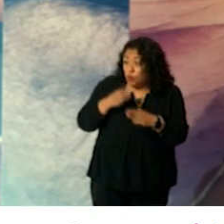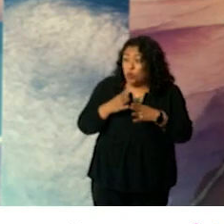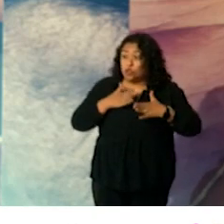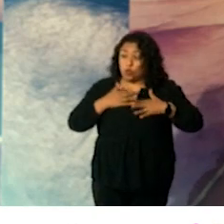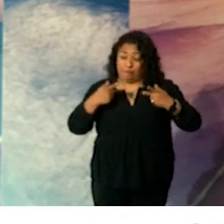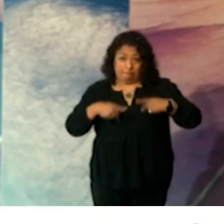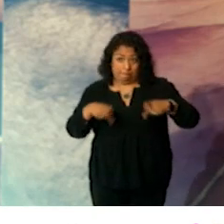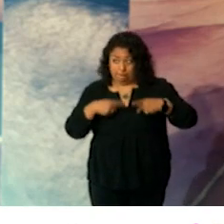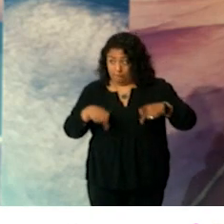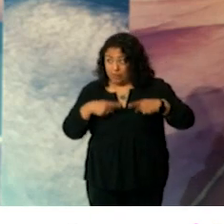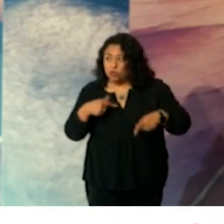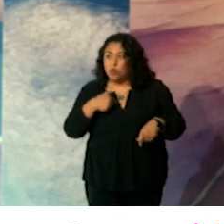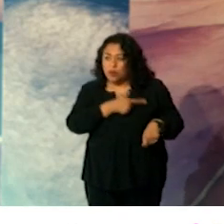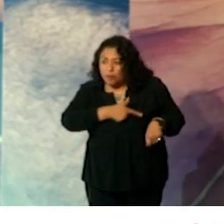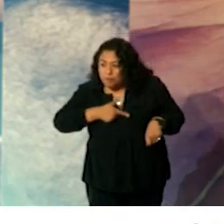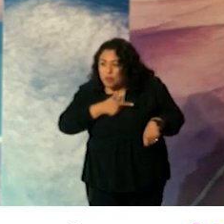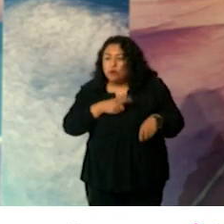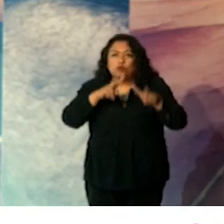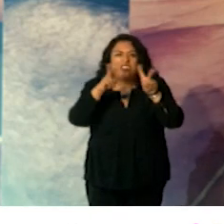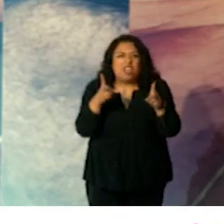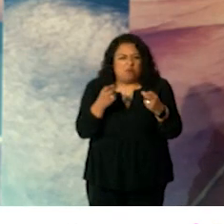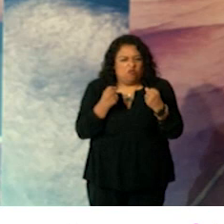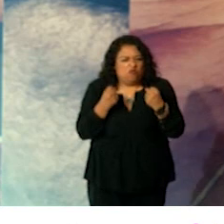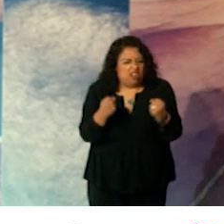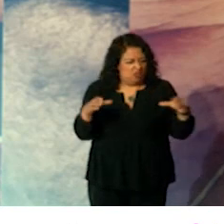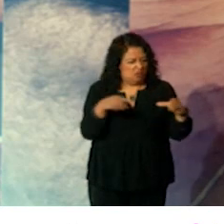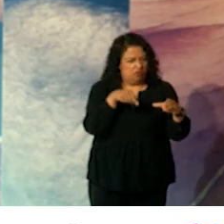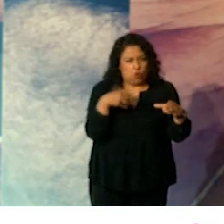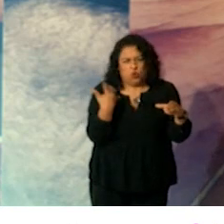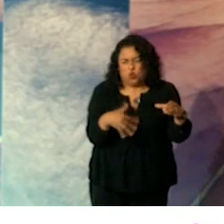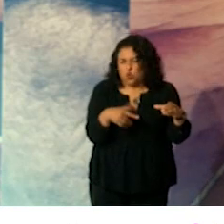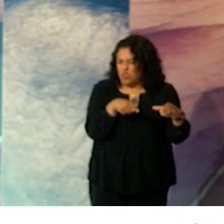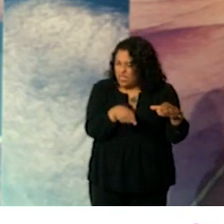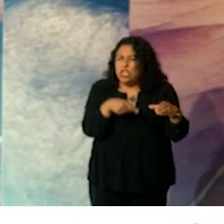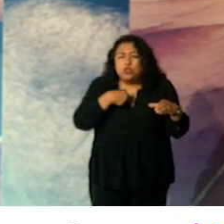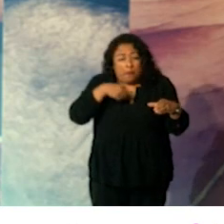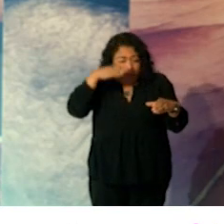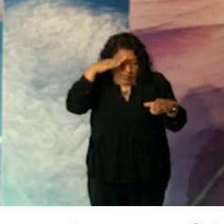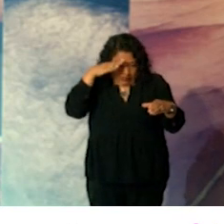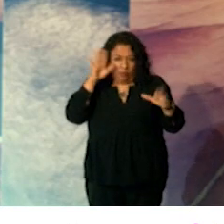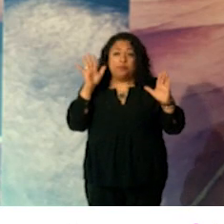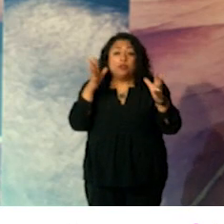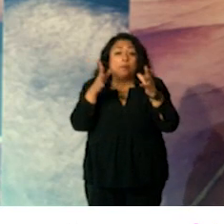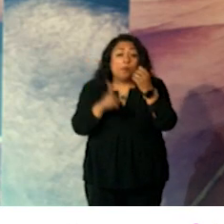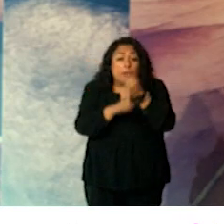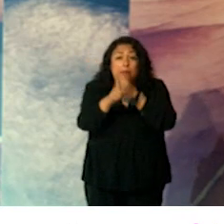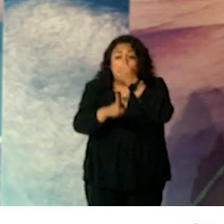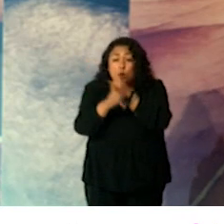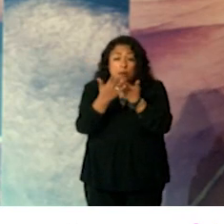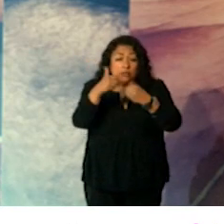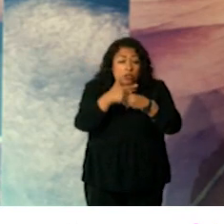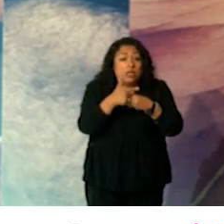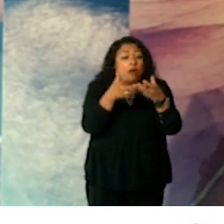persona que me gusta mucho hablar sobre las potencias comunitarias. Yo creo que la solución para muchos de los desafíos sociales